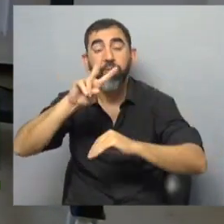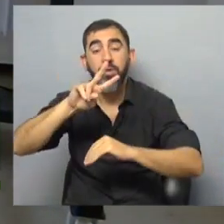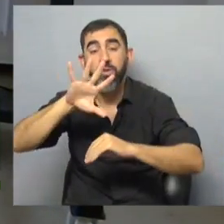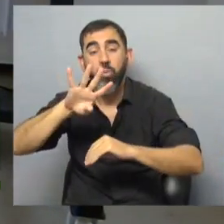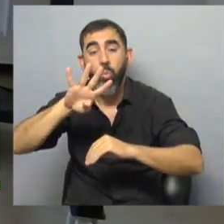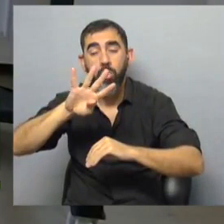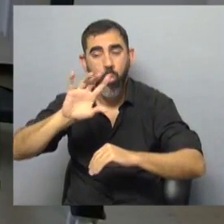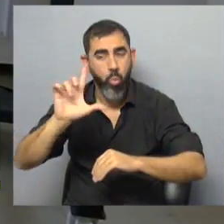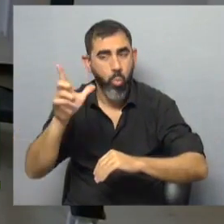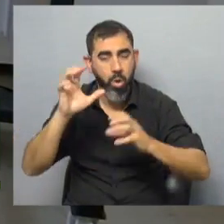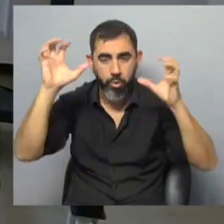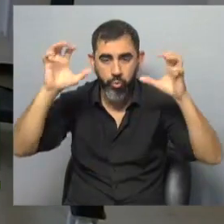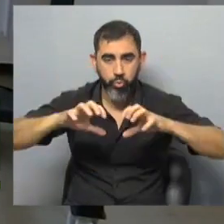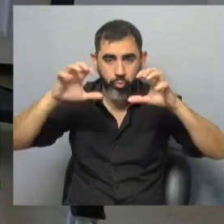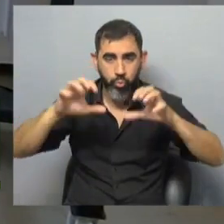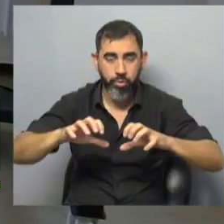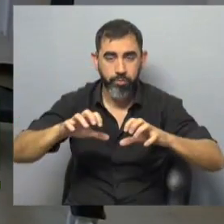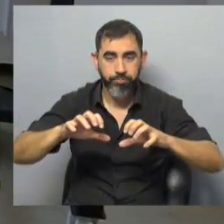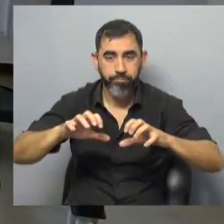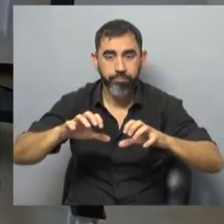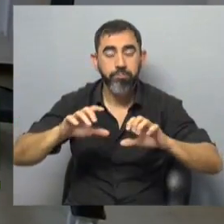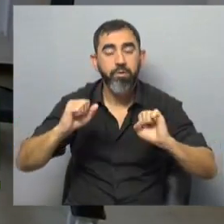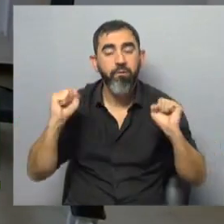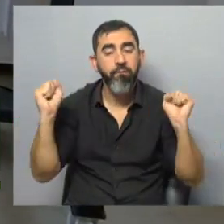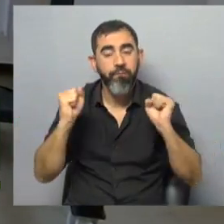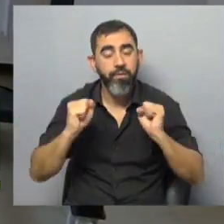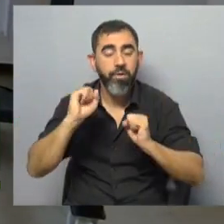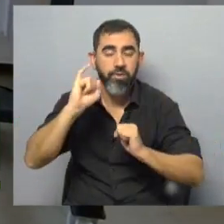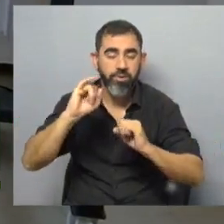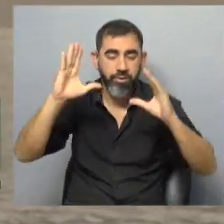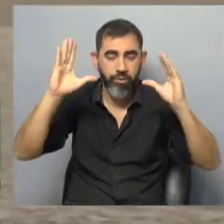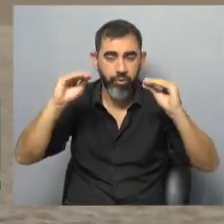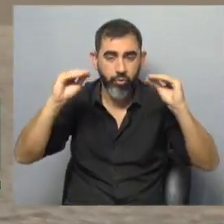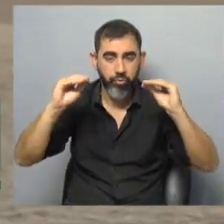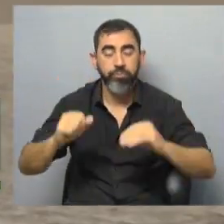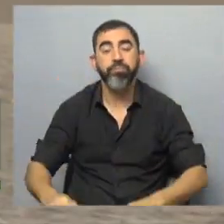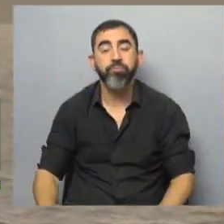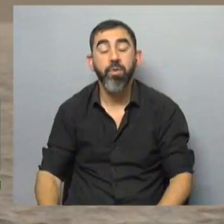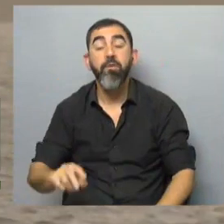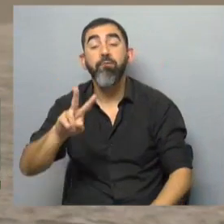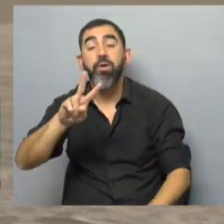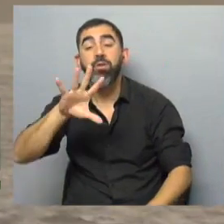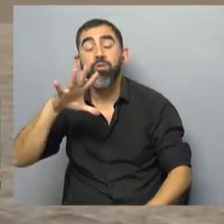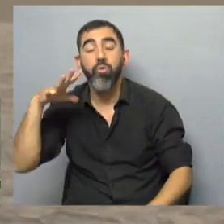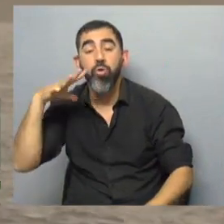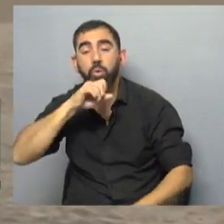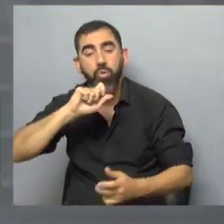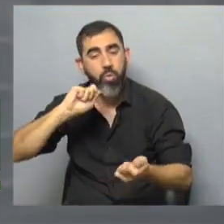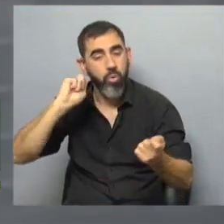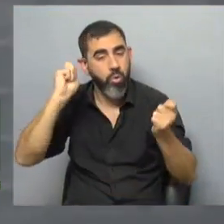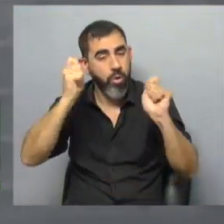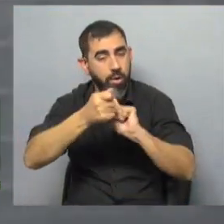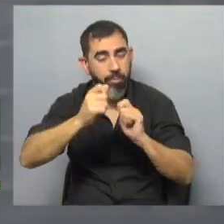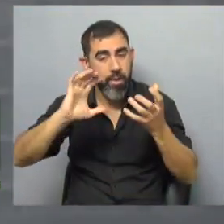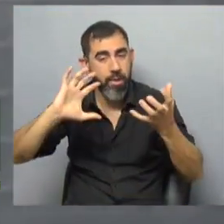estamos esperando precipitaciones y esperamos que se presente fresca la jornada de la noche. Después el 25, ahí cambiarían un poco las condiciones